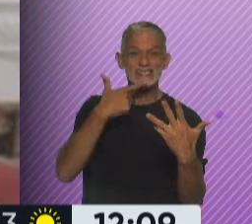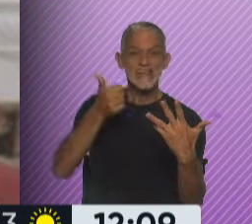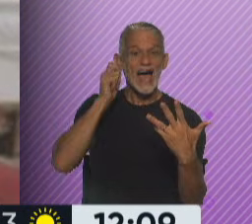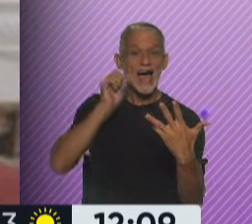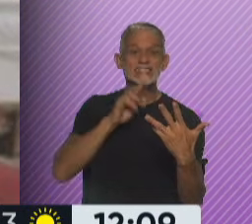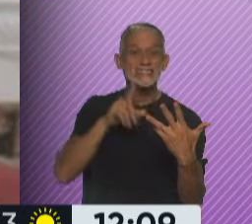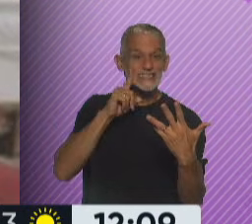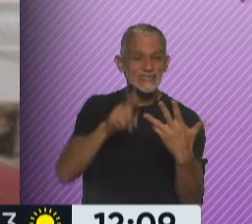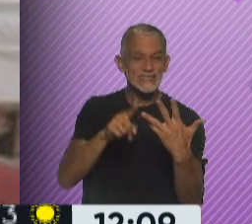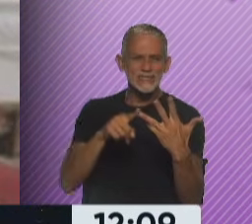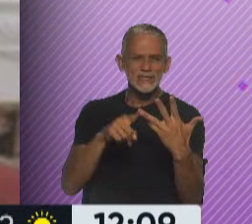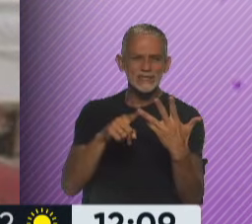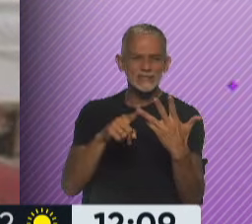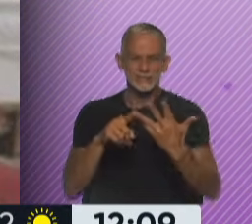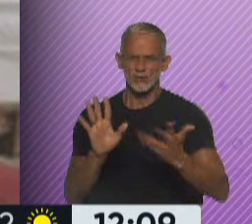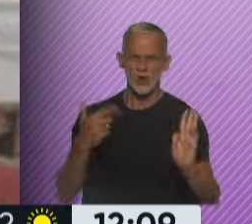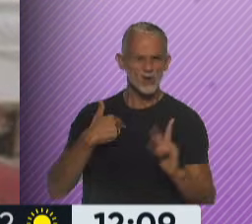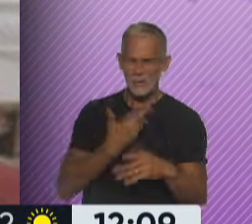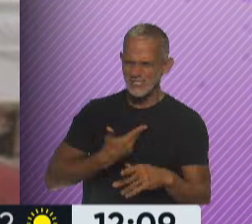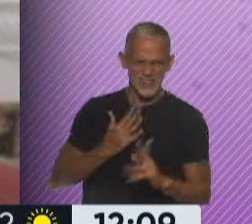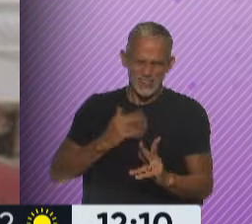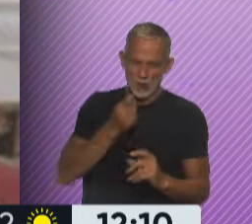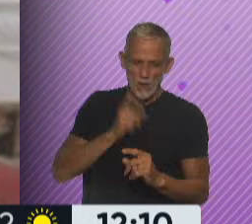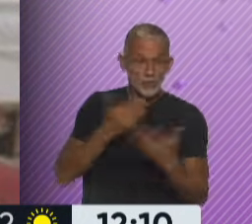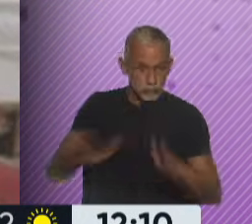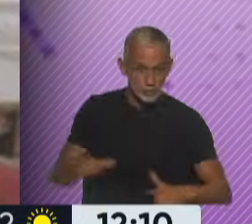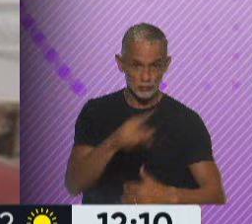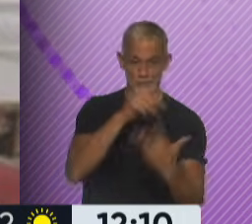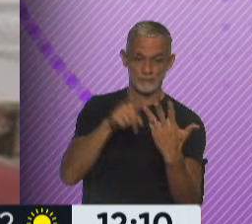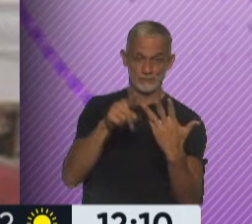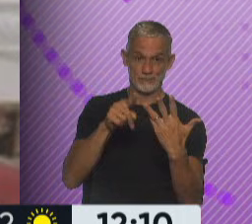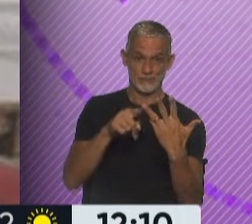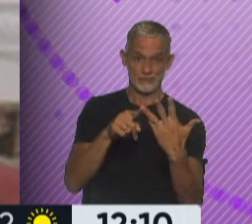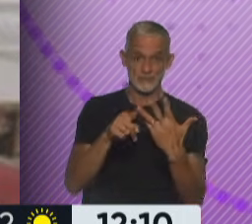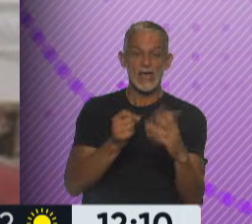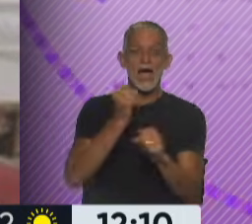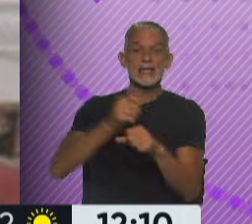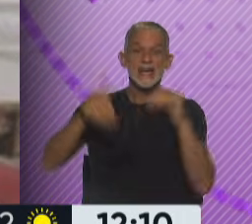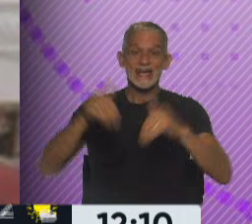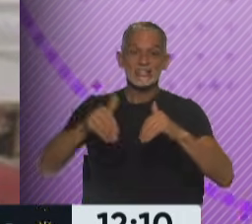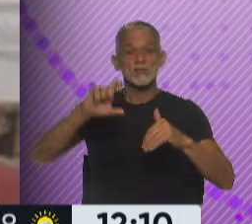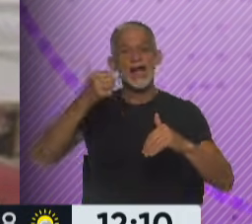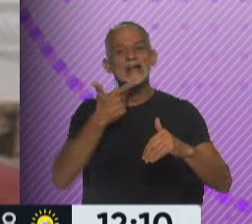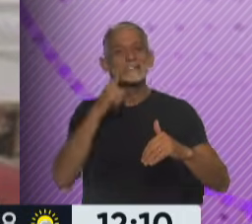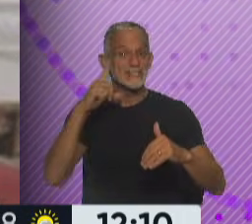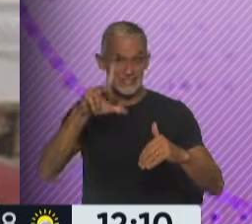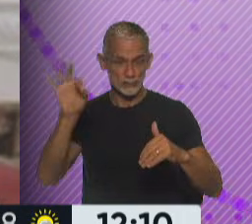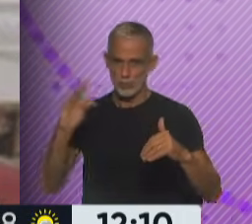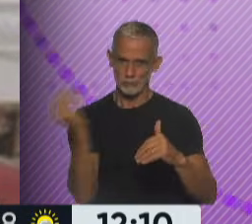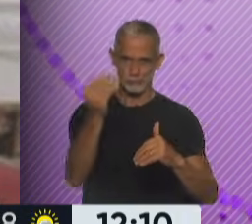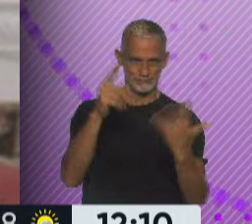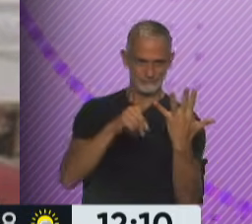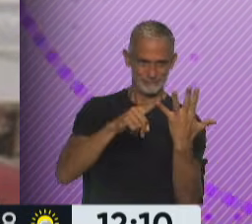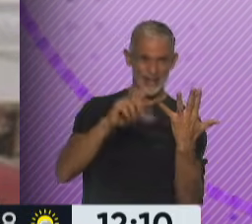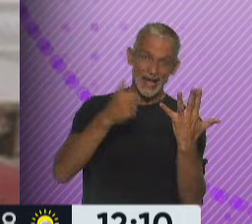dijo Merino. Esto me hace mal. Se fue Sagasti hasta la elección de Pedro Castillo. Claro. Pedro